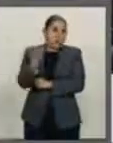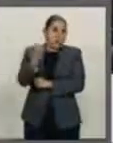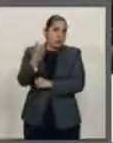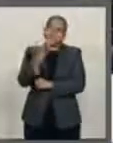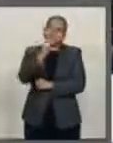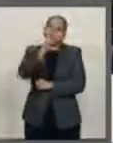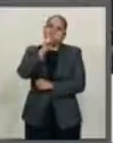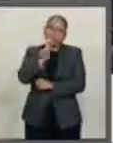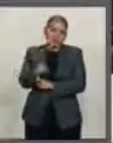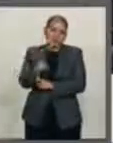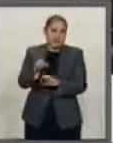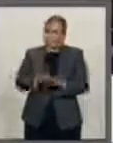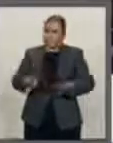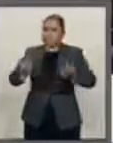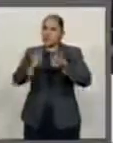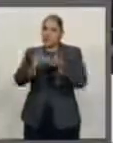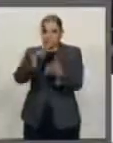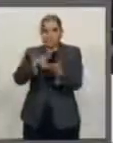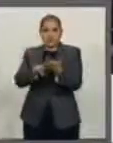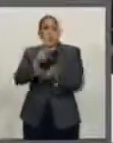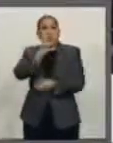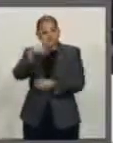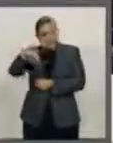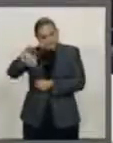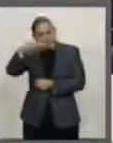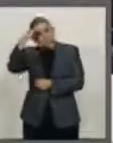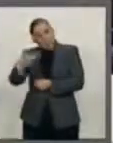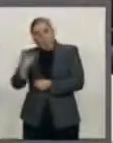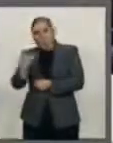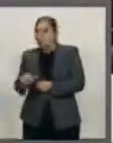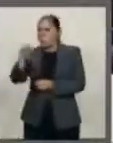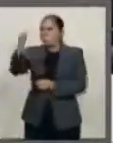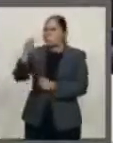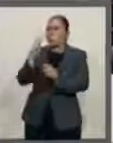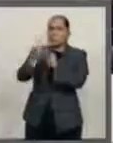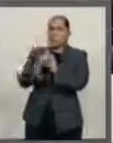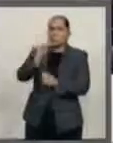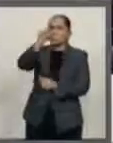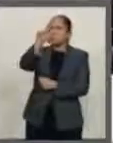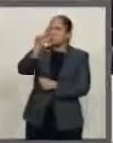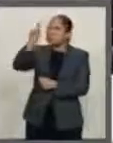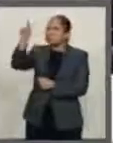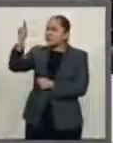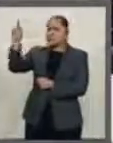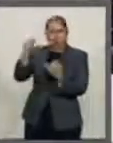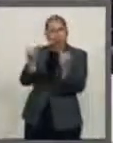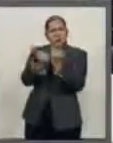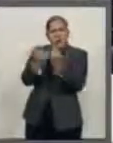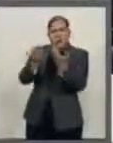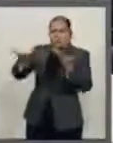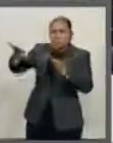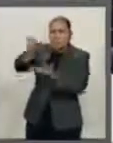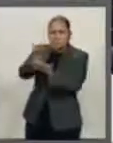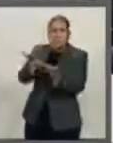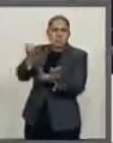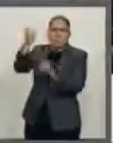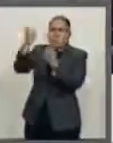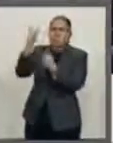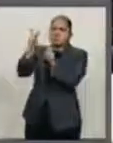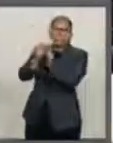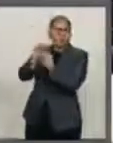en diversas áreas, e incluso algunos países hasta les permiten tener cargos de elección